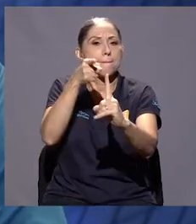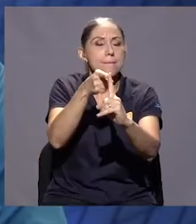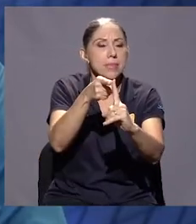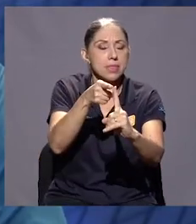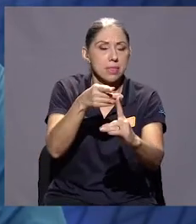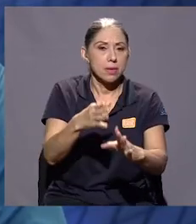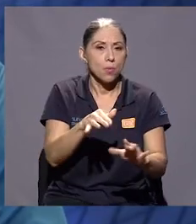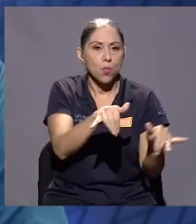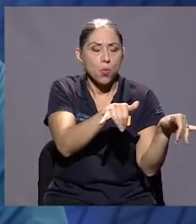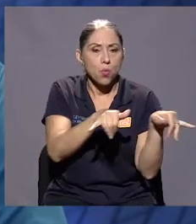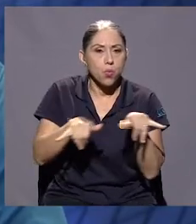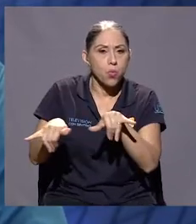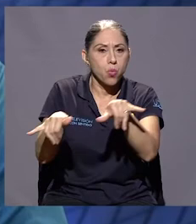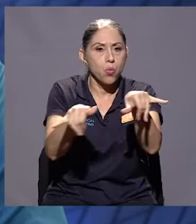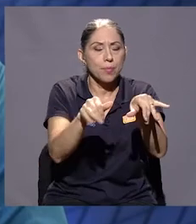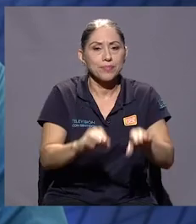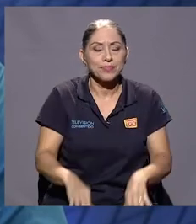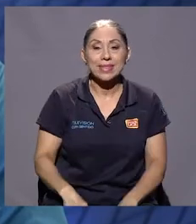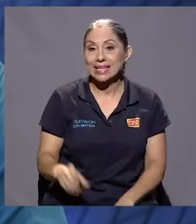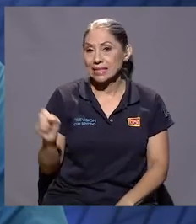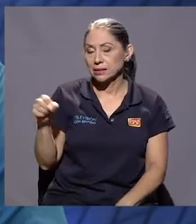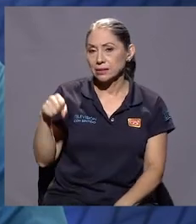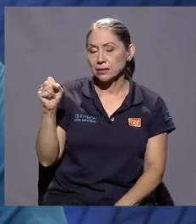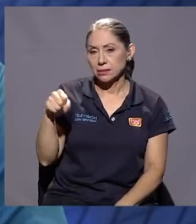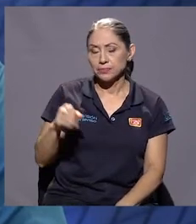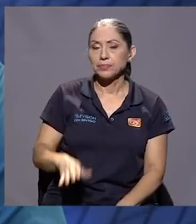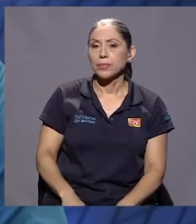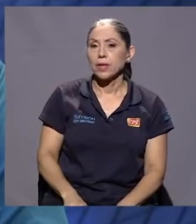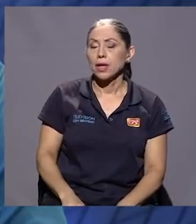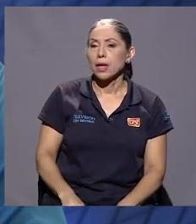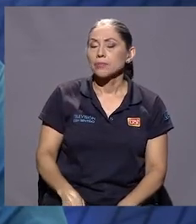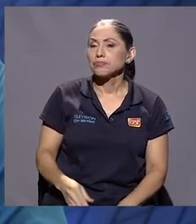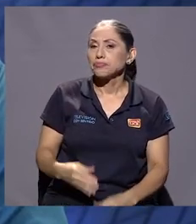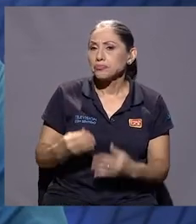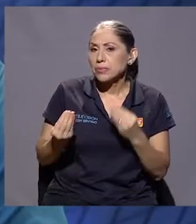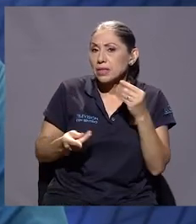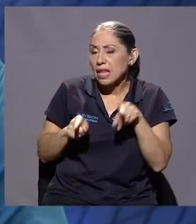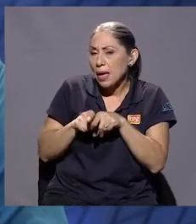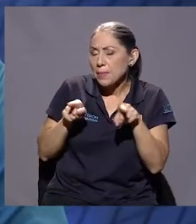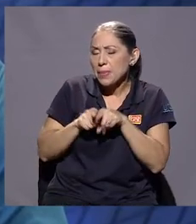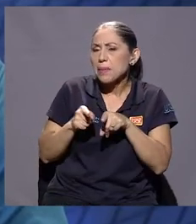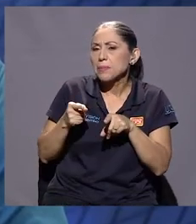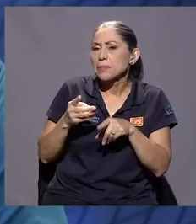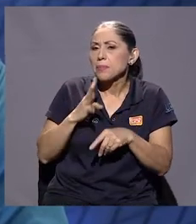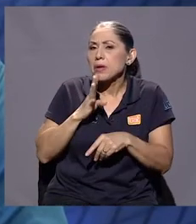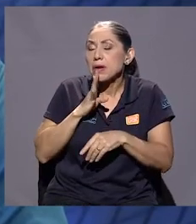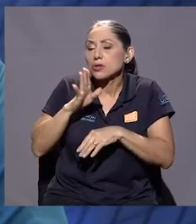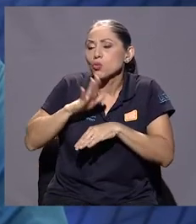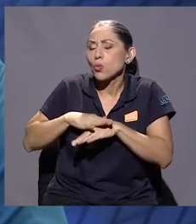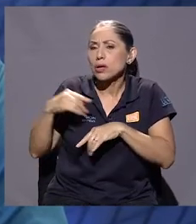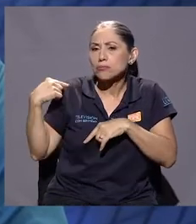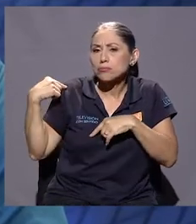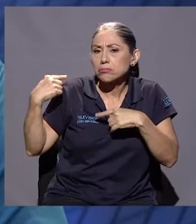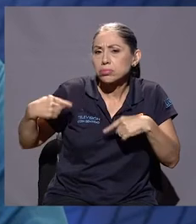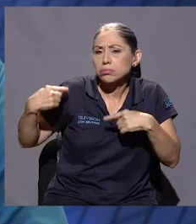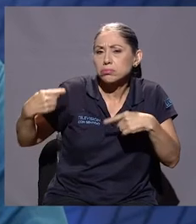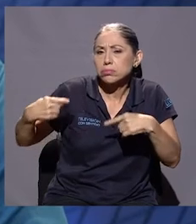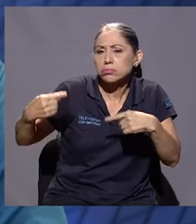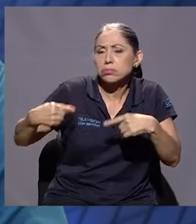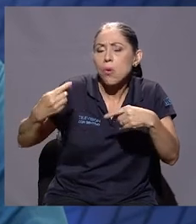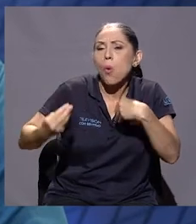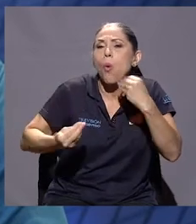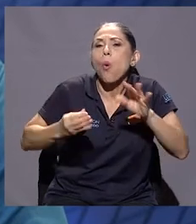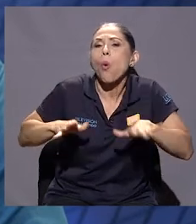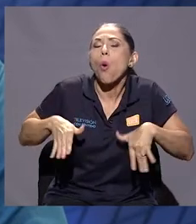te mando quizás también en esa línea de cómo se vinieron haciendo las acciones o fueron desarrollando a lo largo de